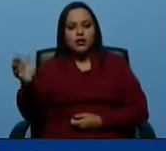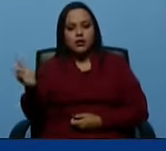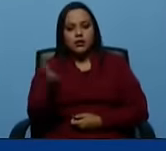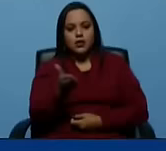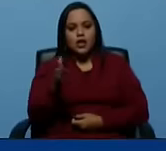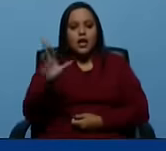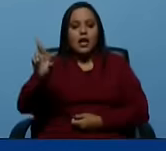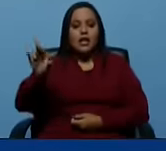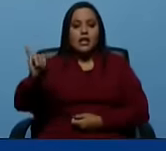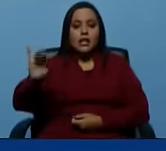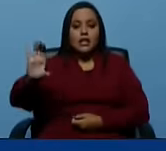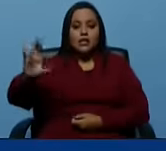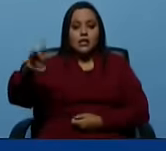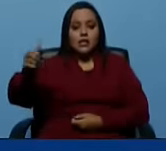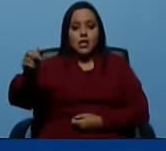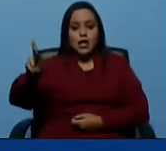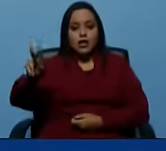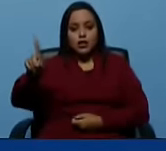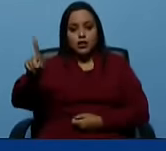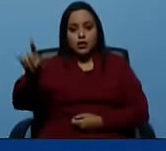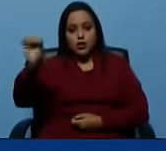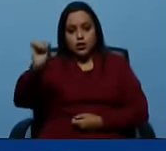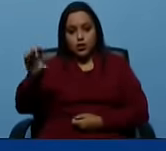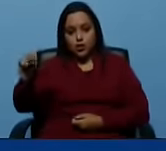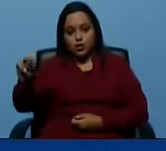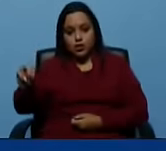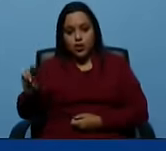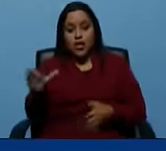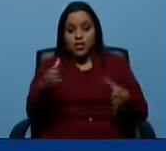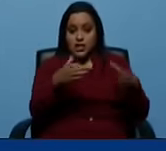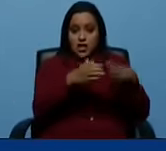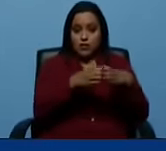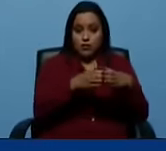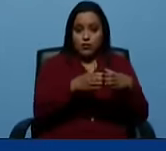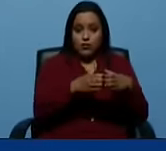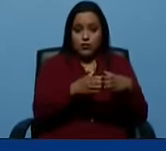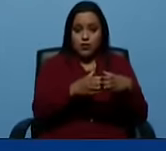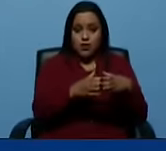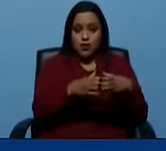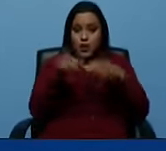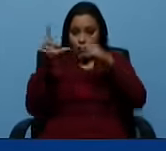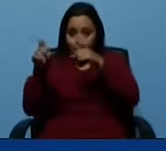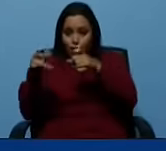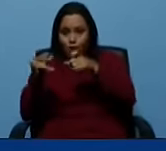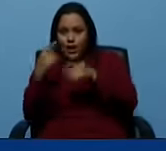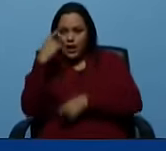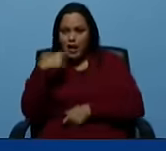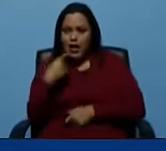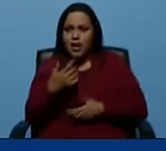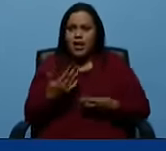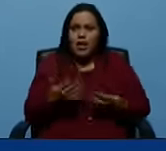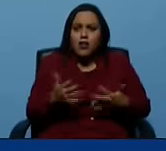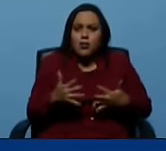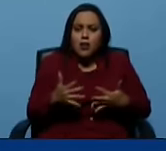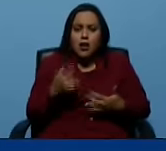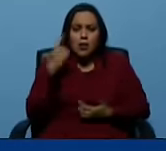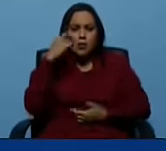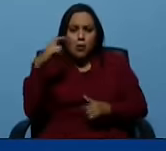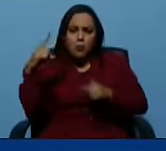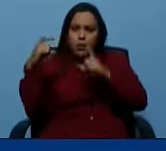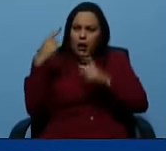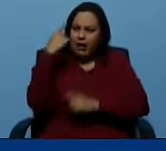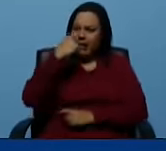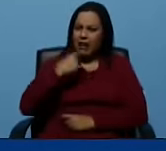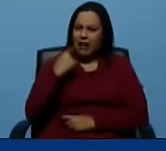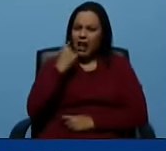él. Las fotos que salen, él tenía cara de asustado, el presidente de Panamá. Y después de que salió